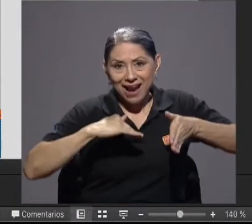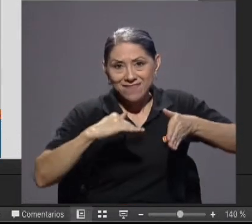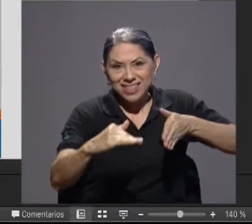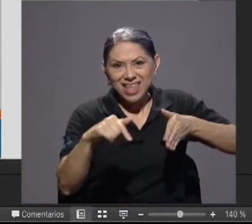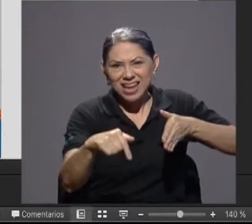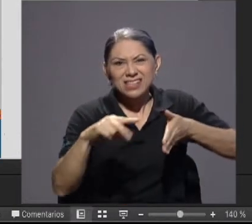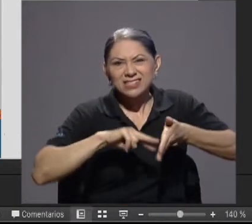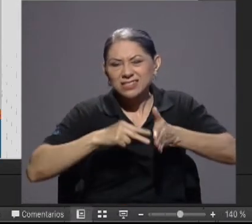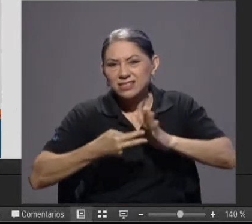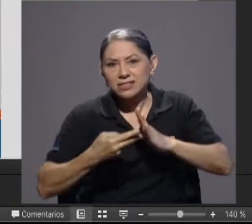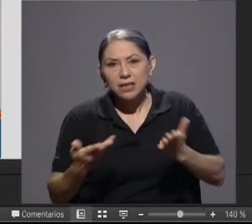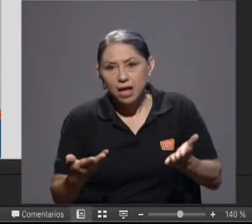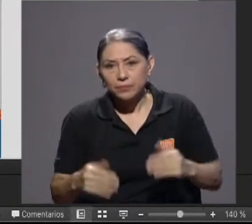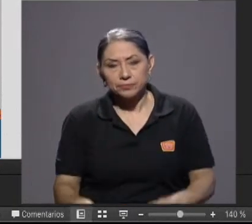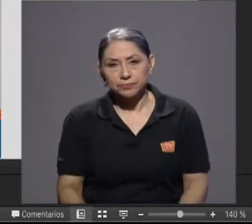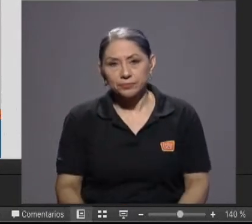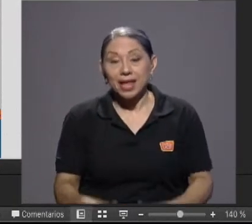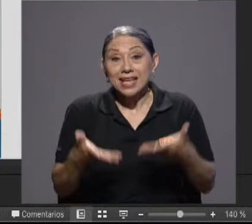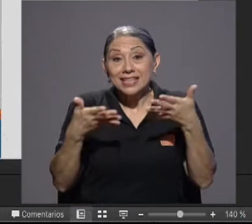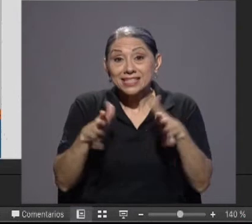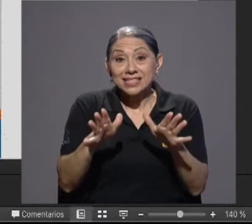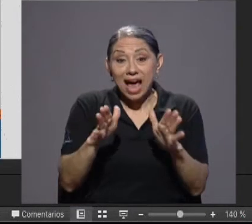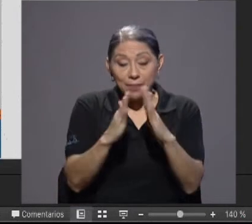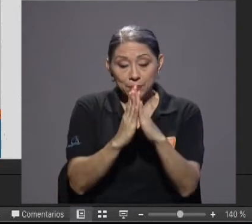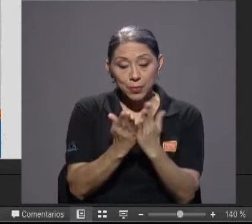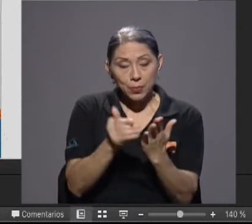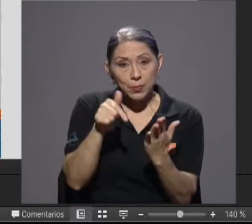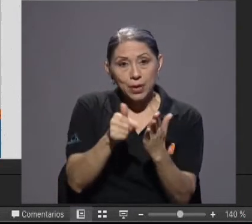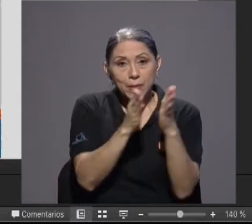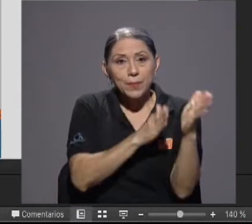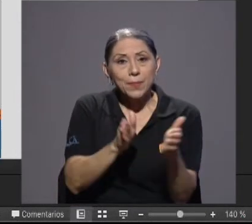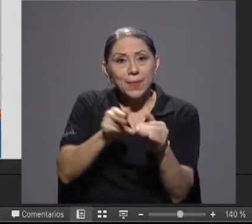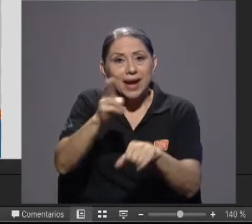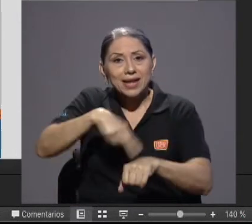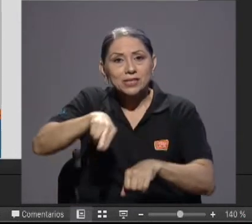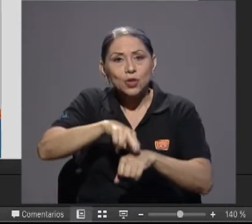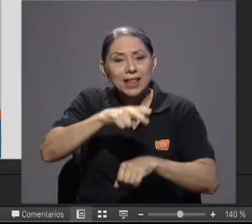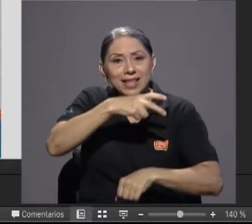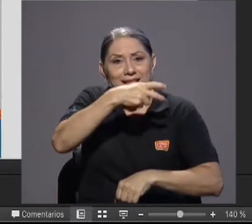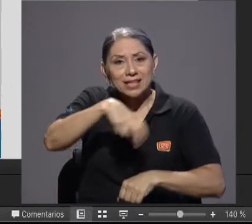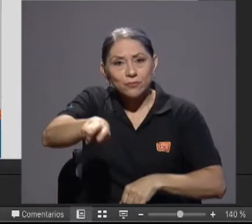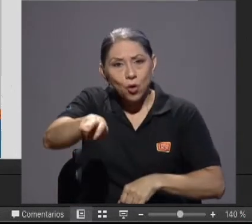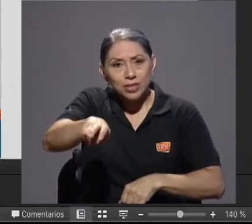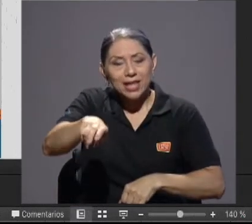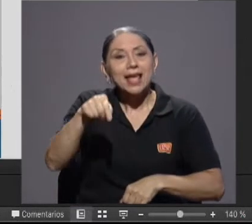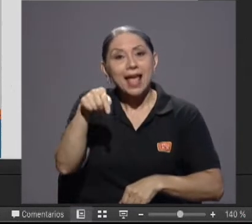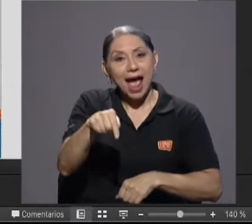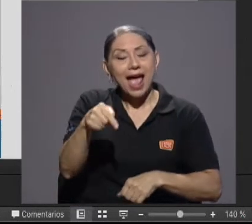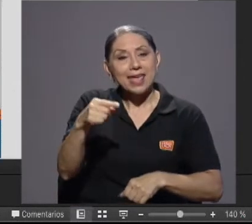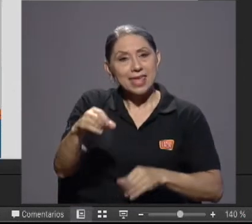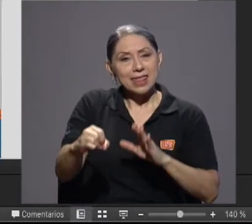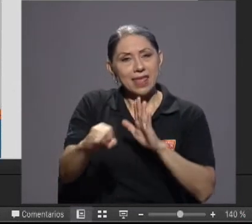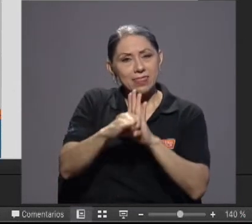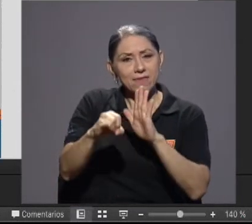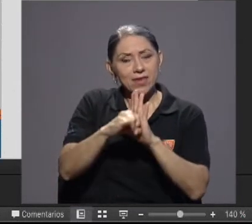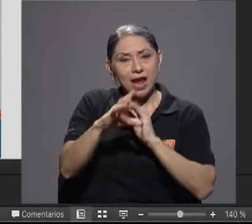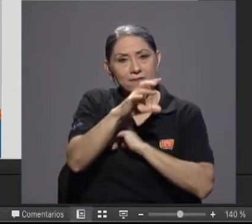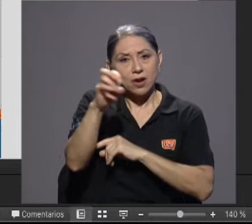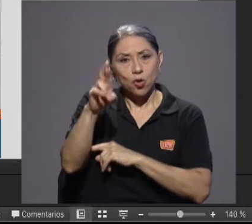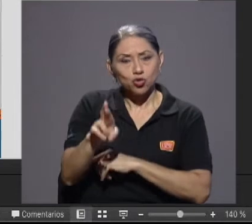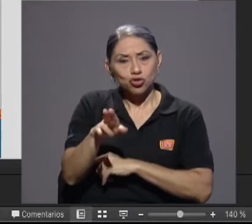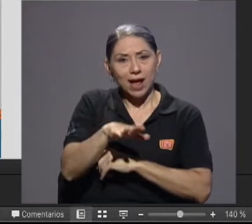estamos refiriendo? Ya el Plan Nacional de Transporte identificaba que en el caso particular de nuestro